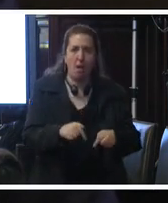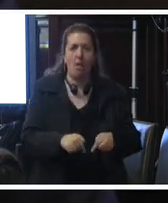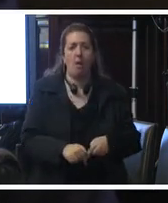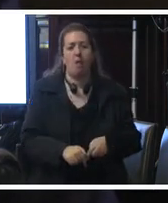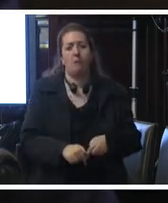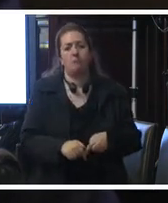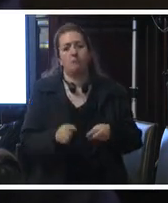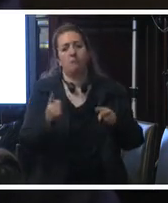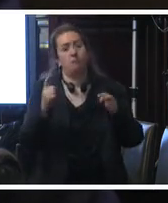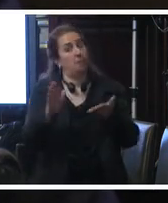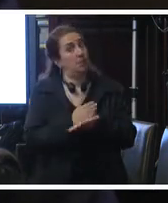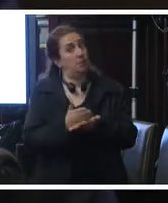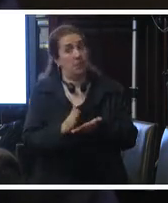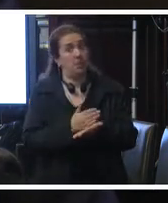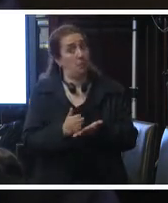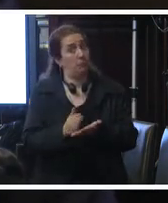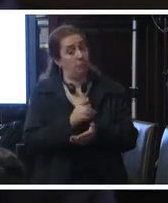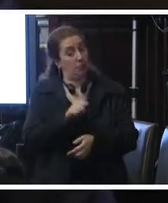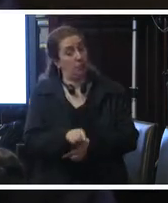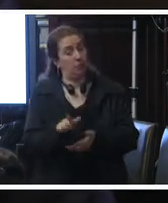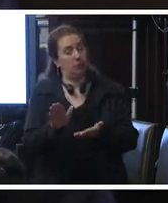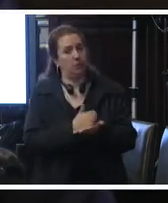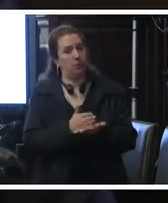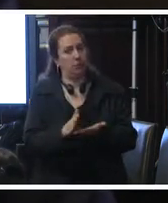para efectos de discriminación,